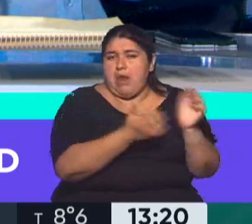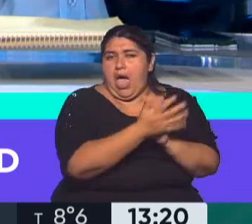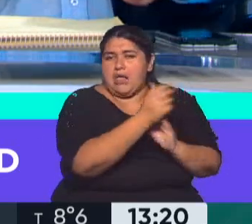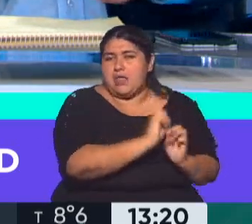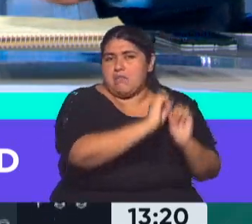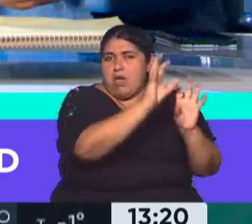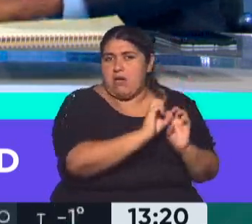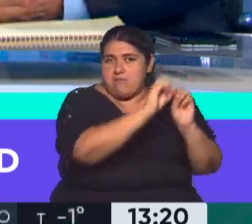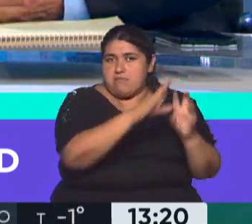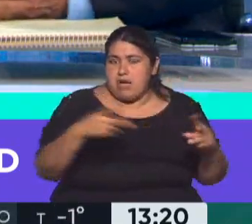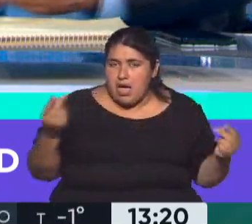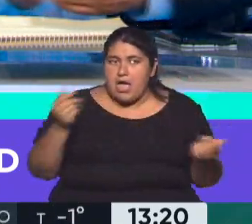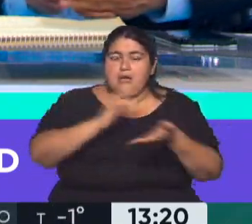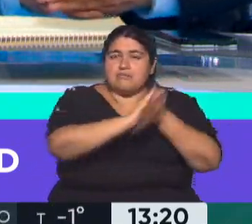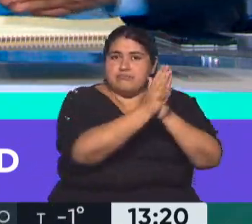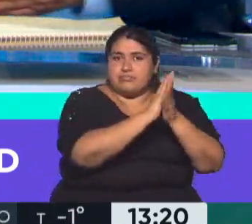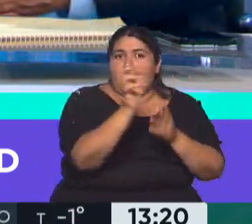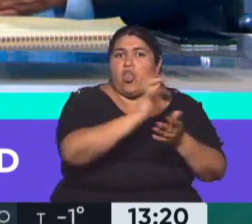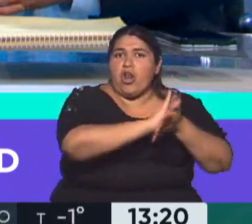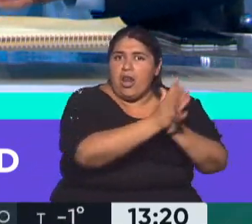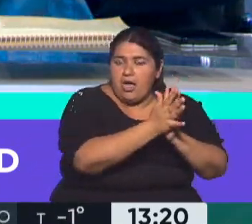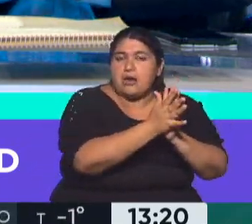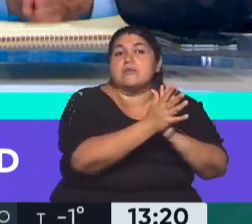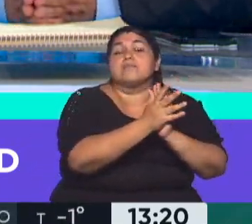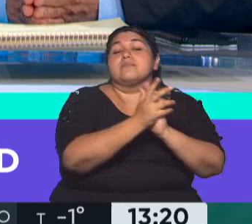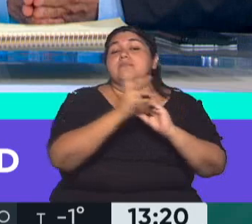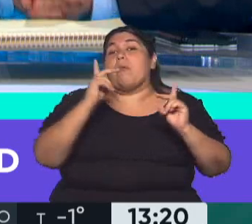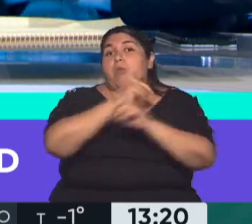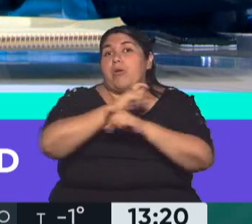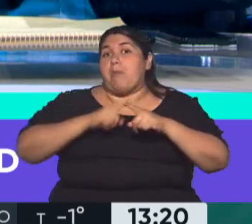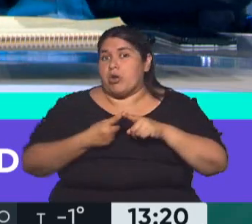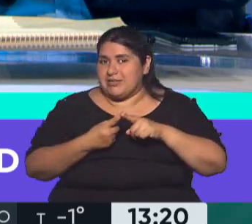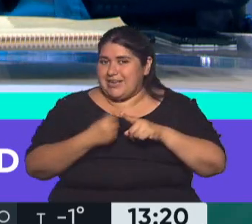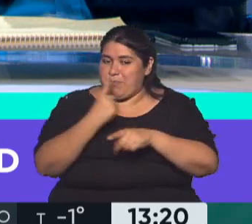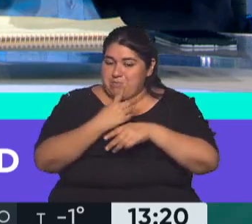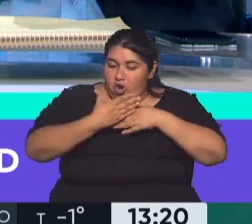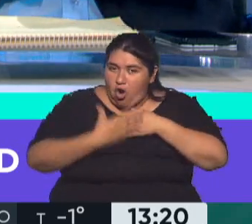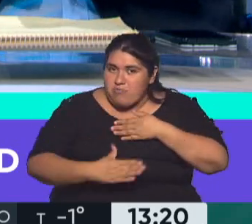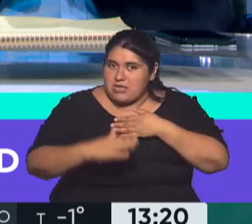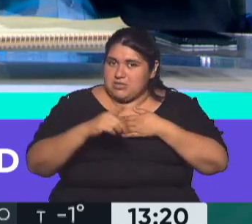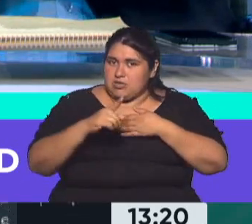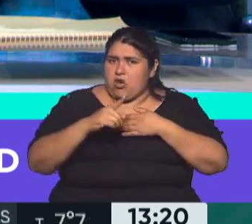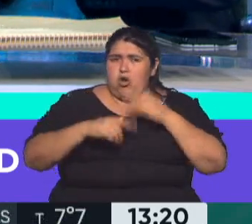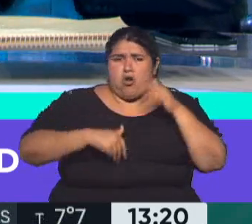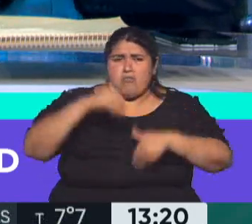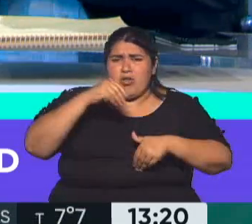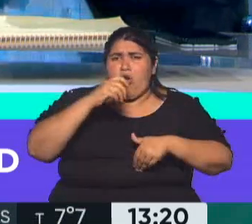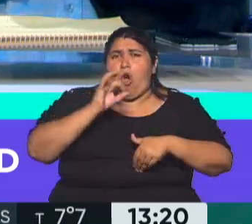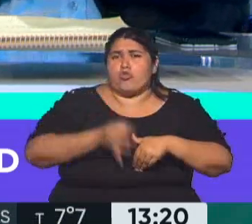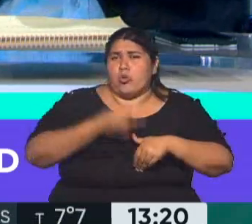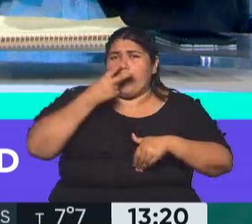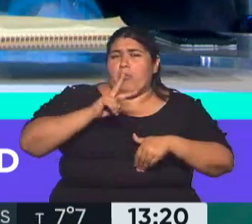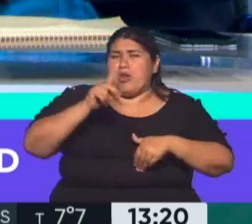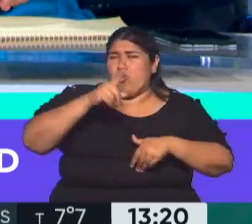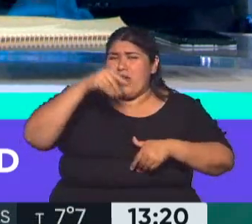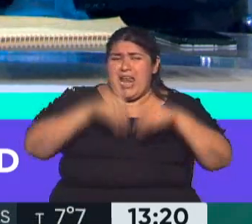quedaron sin dólares. Cuando llegó el momento que esta crisis, primero políticamente, recordemos, fue la peor elección, la de octubre del 2001,